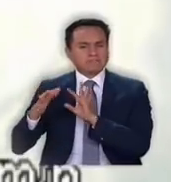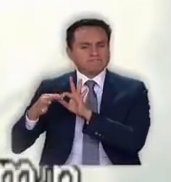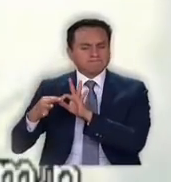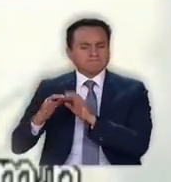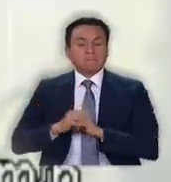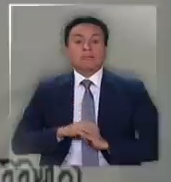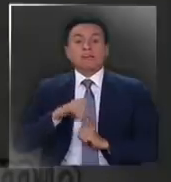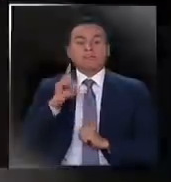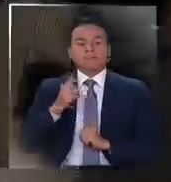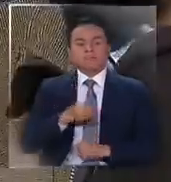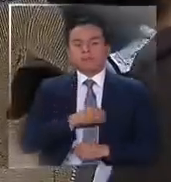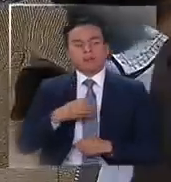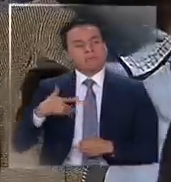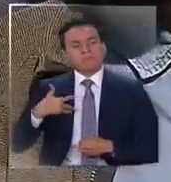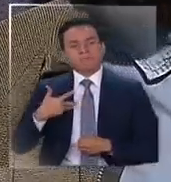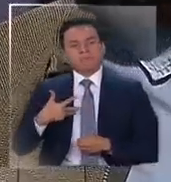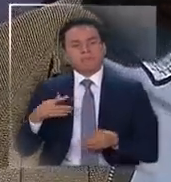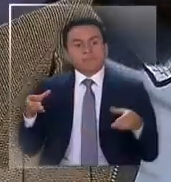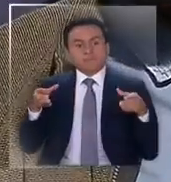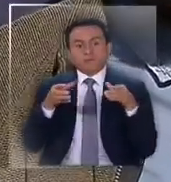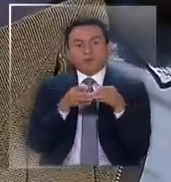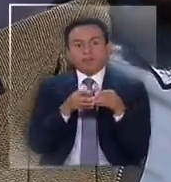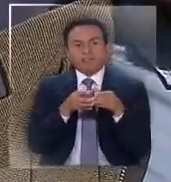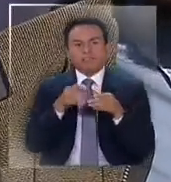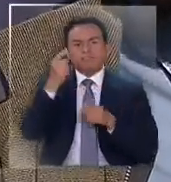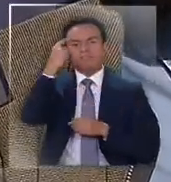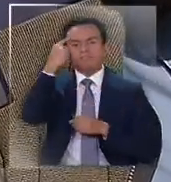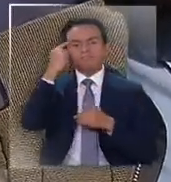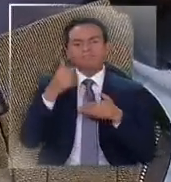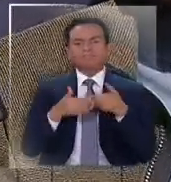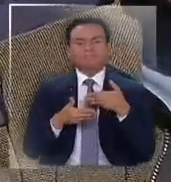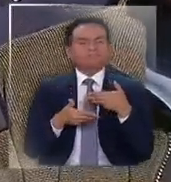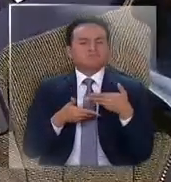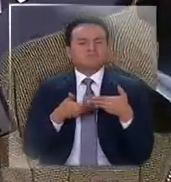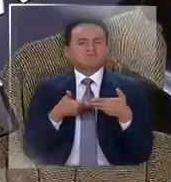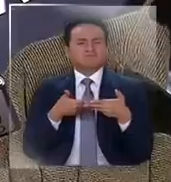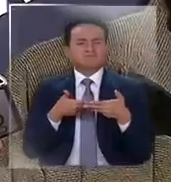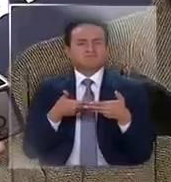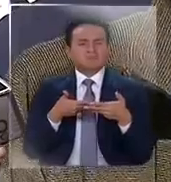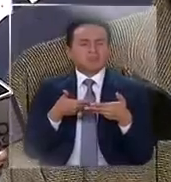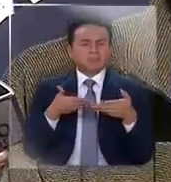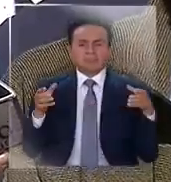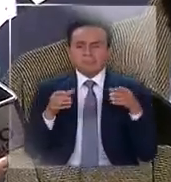que estas bandas de alguna manera convenzan,